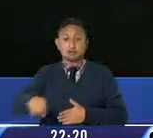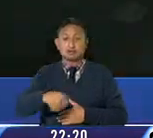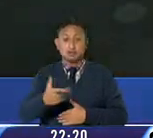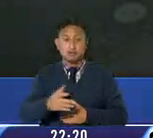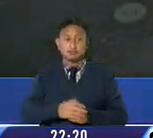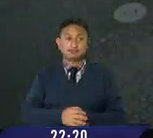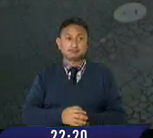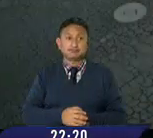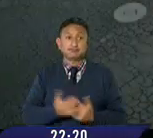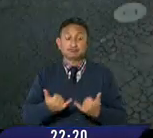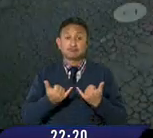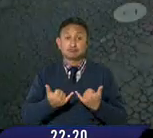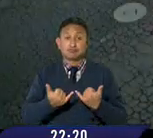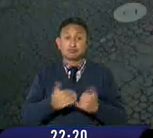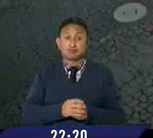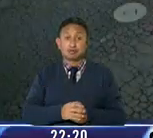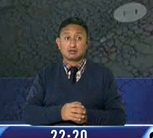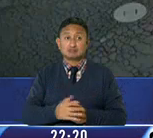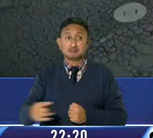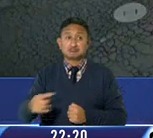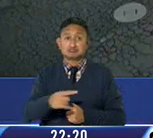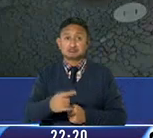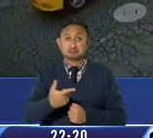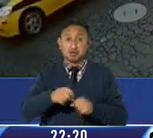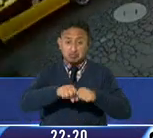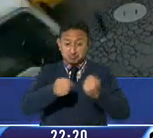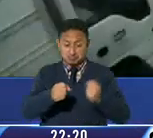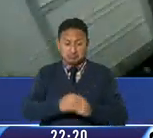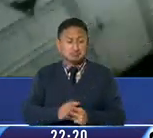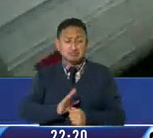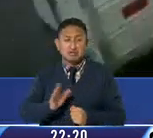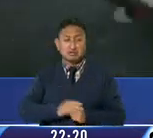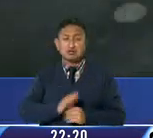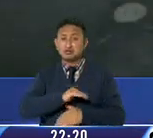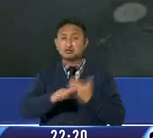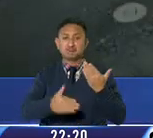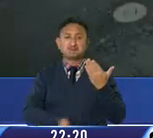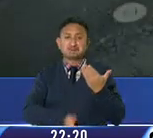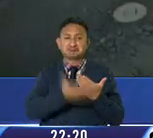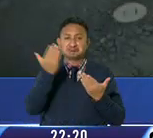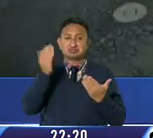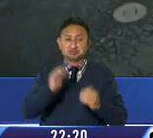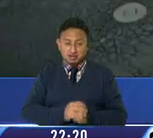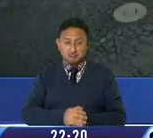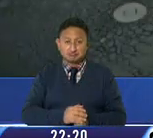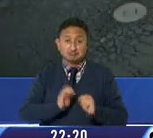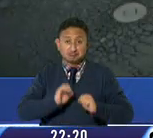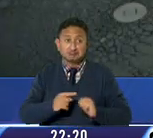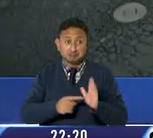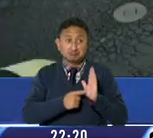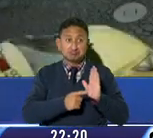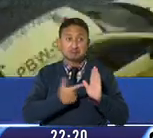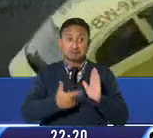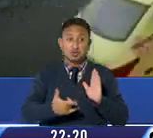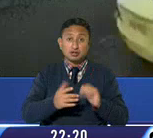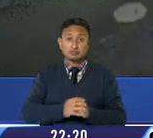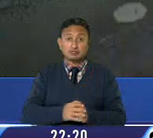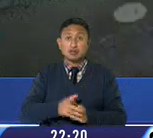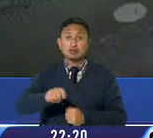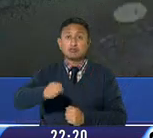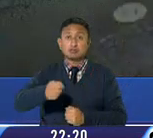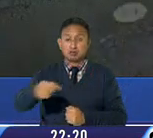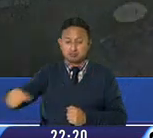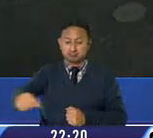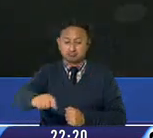esta oportunidad no se esforzaron en vulnerar las seguridades. Todo les resultó más fácil. ¿Cómo se dieron las cosas? Al parecer la llave estaba colgada